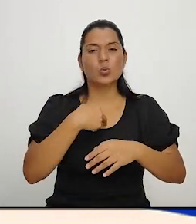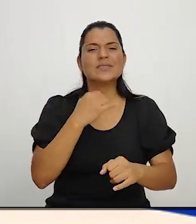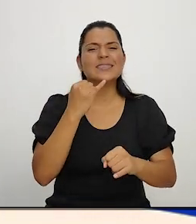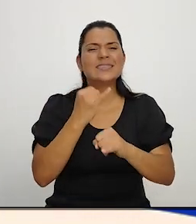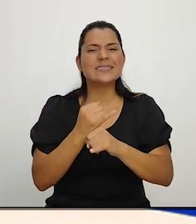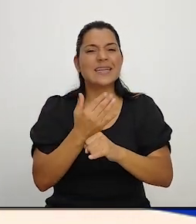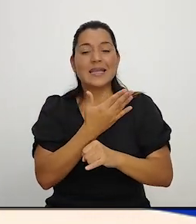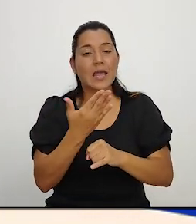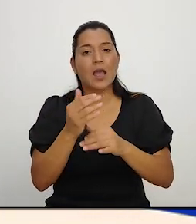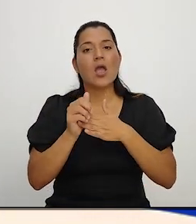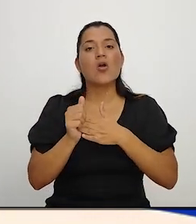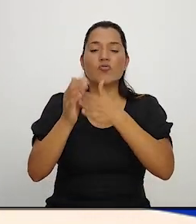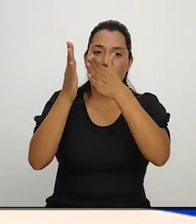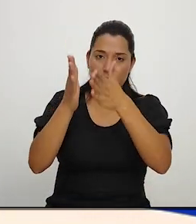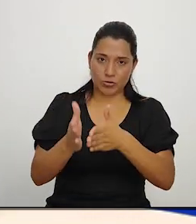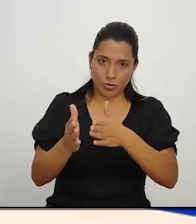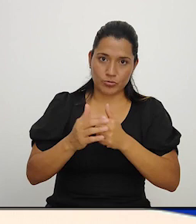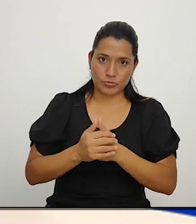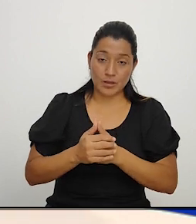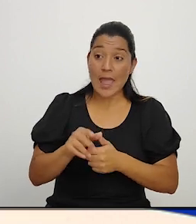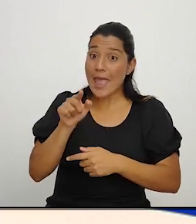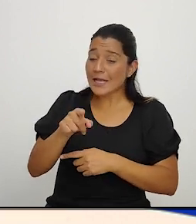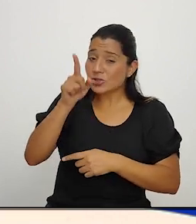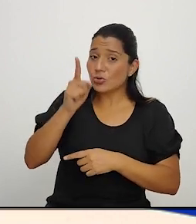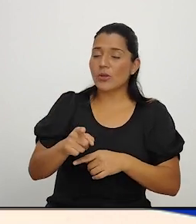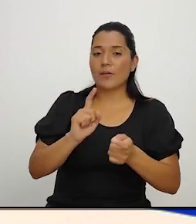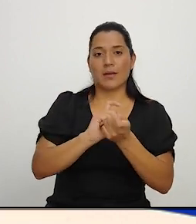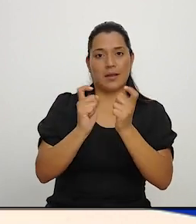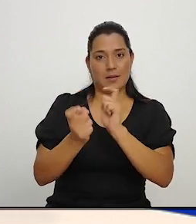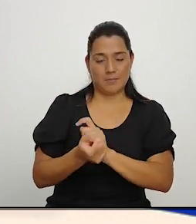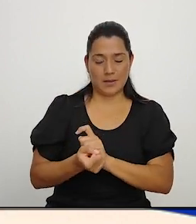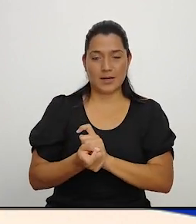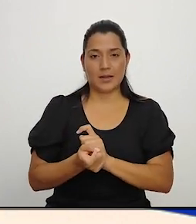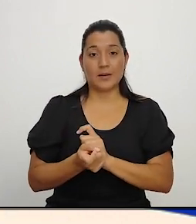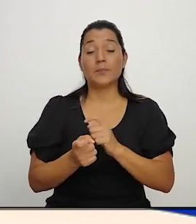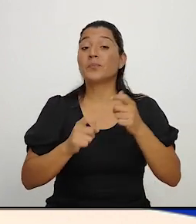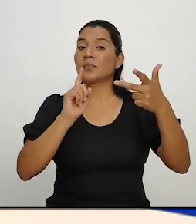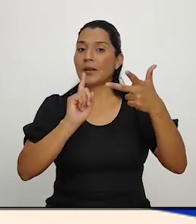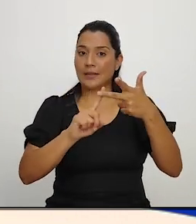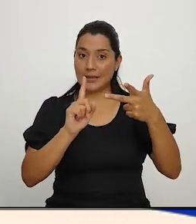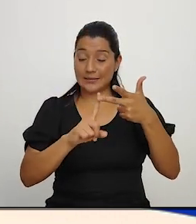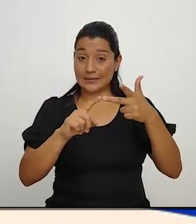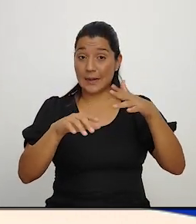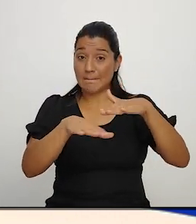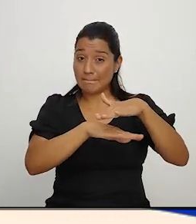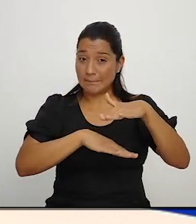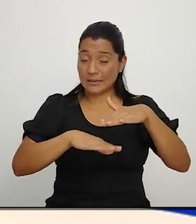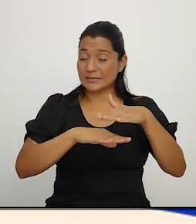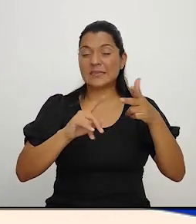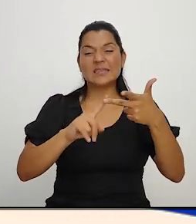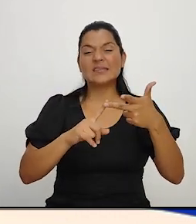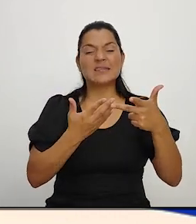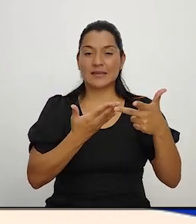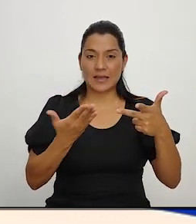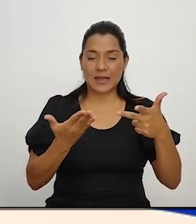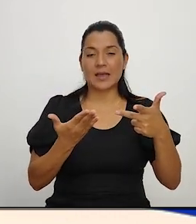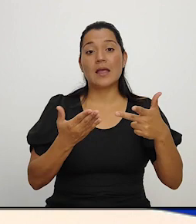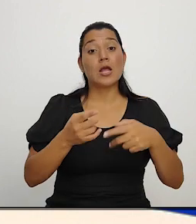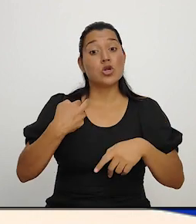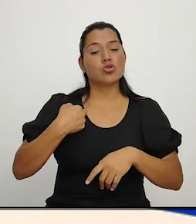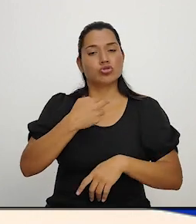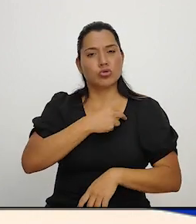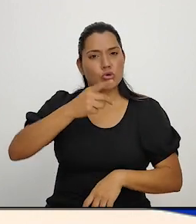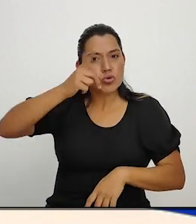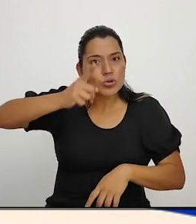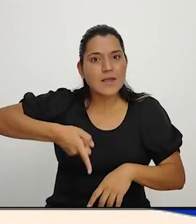es el rector esto hay que cambiarlo el tercer Pilar hace referencia a que debemos